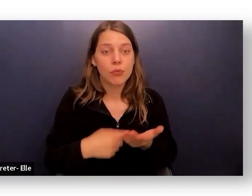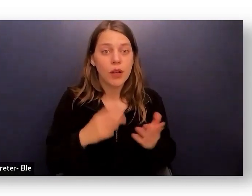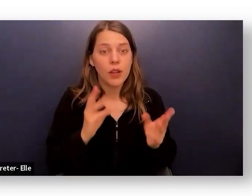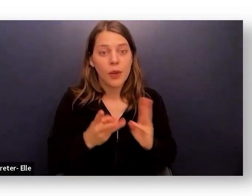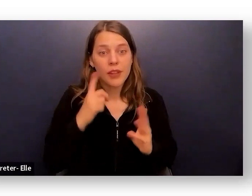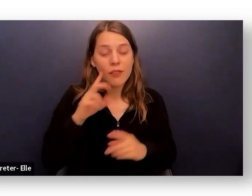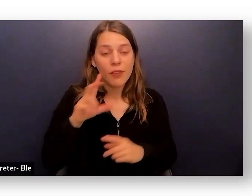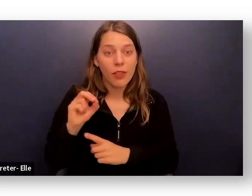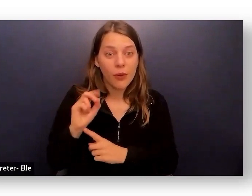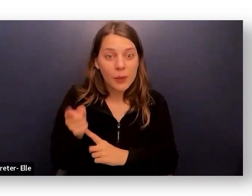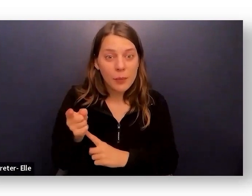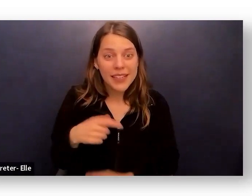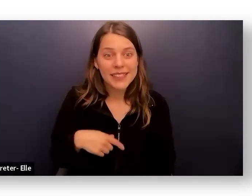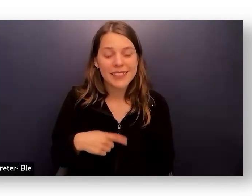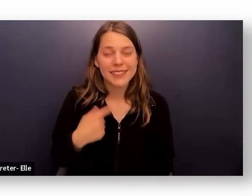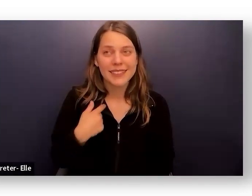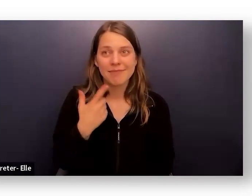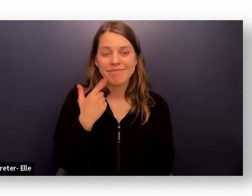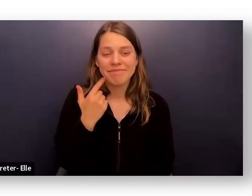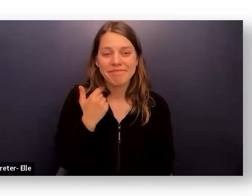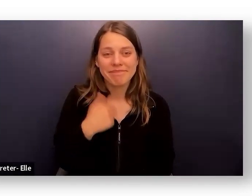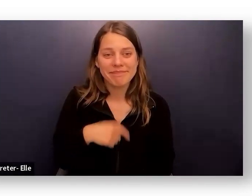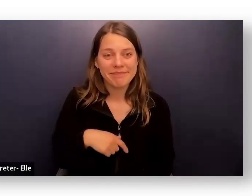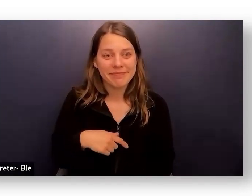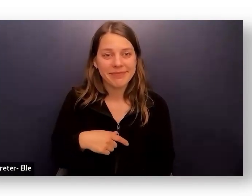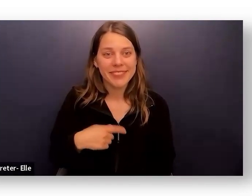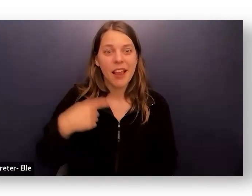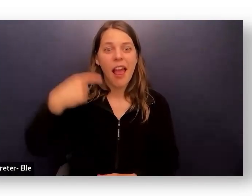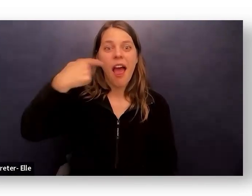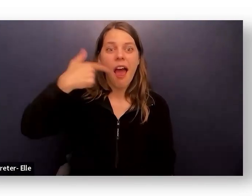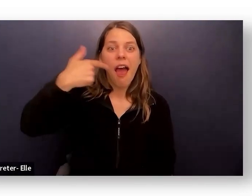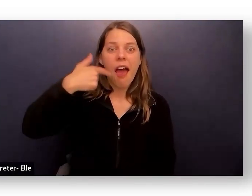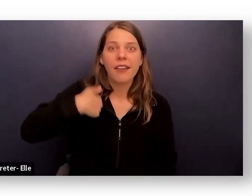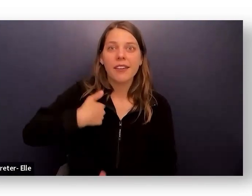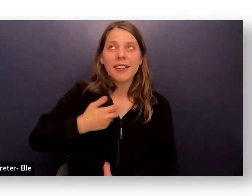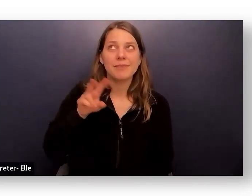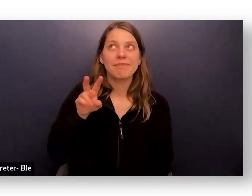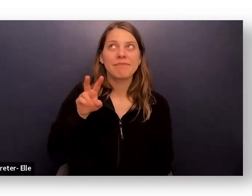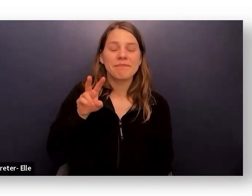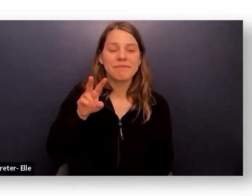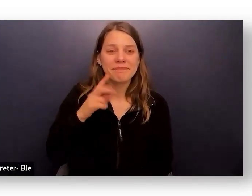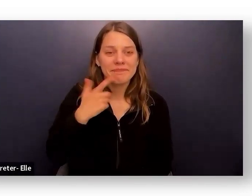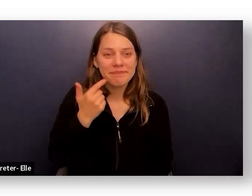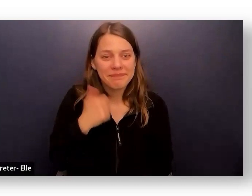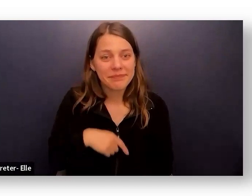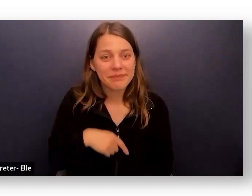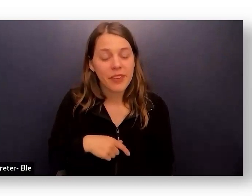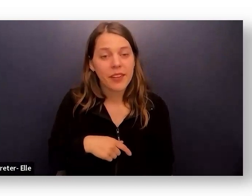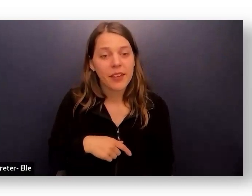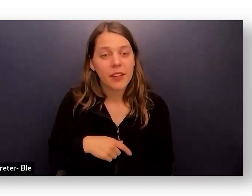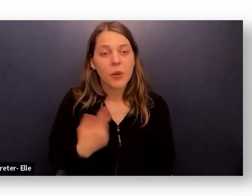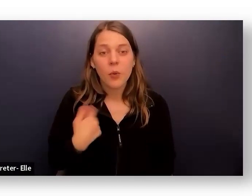Yo estaba en el dentista y el asistente no sabía que yo era un meteorólogo y estamos hablando por 30 minutos.